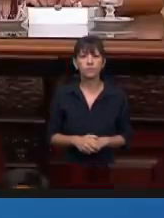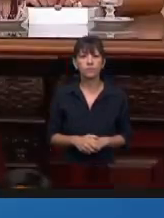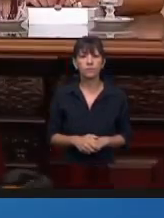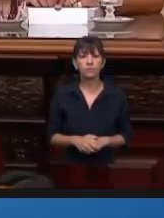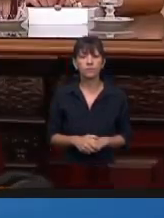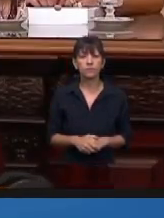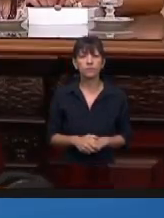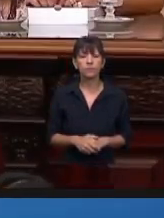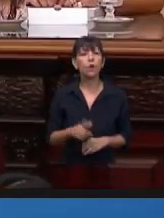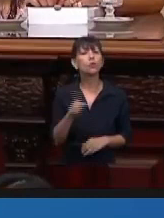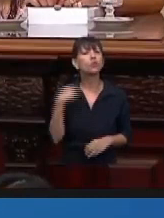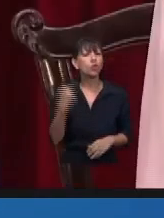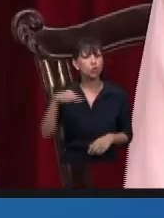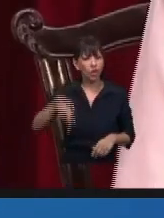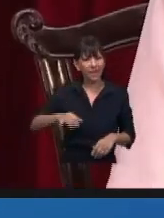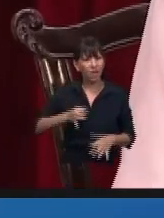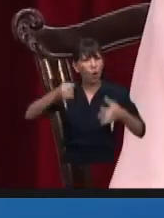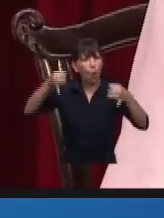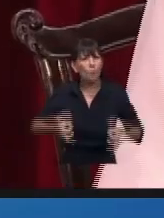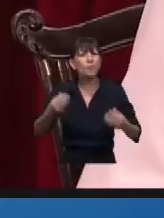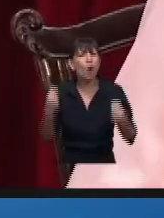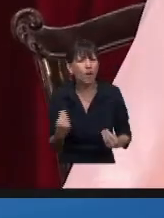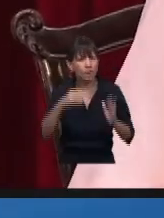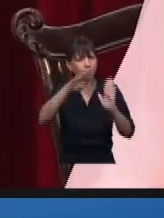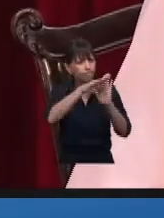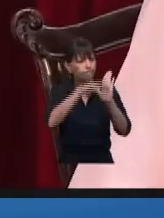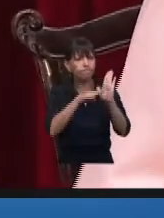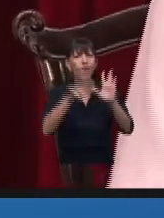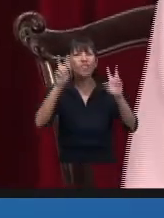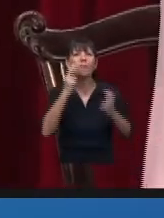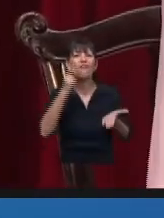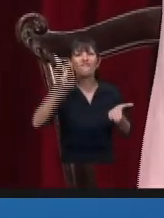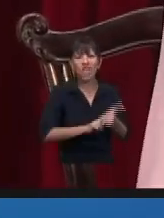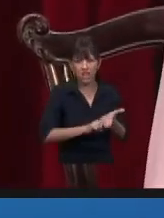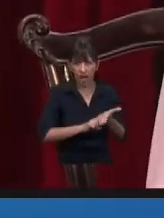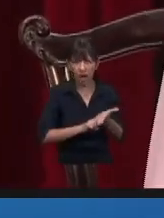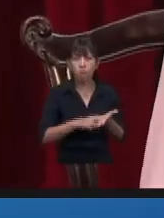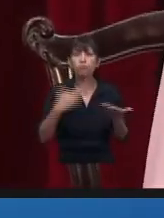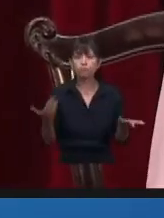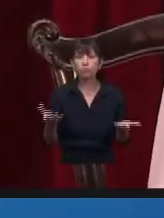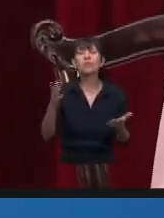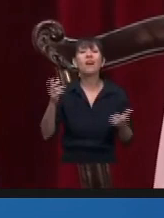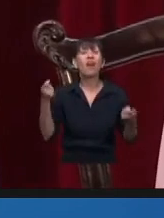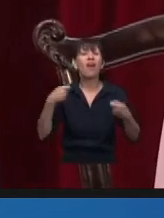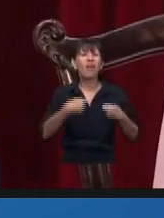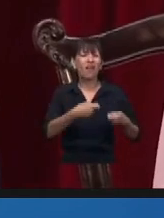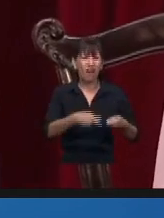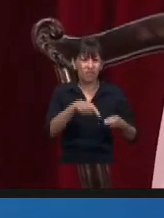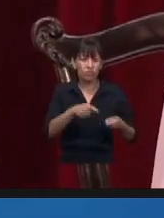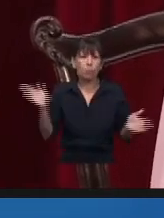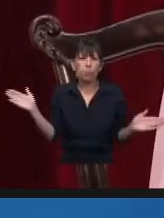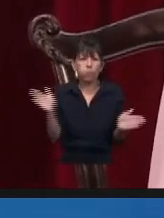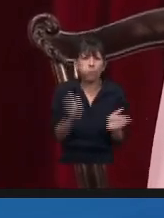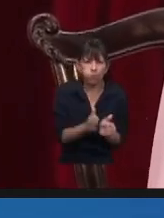en la maternidad. Realmente ha planteado temas centrales, decisivos, y que me parece que no han dejado de